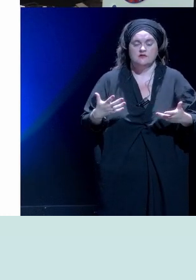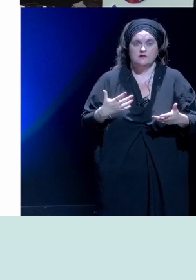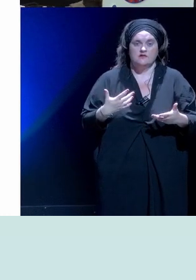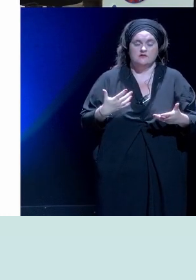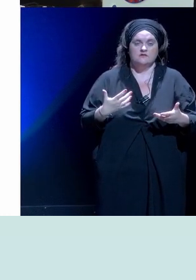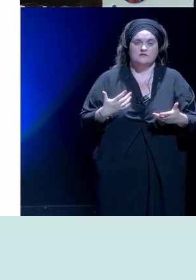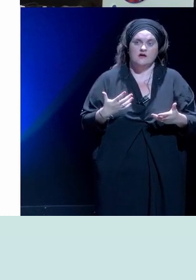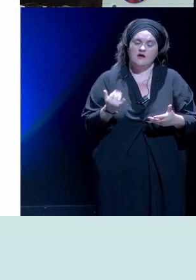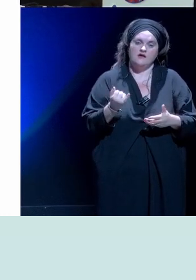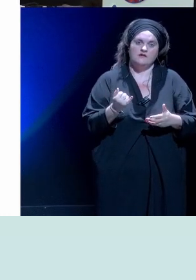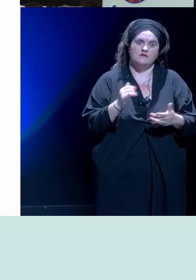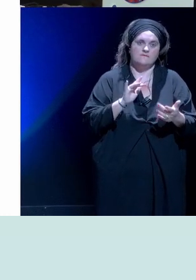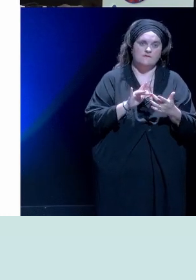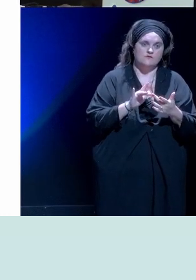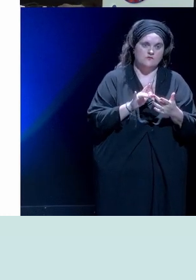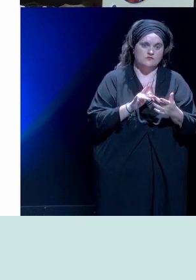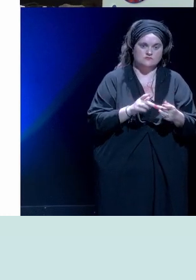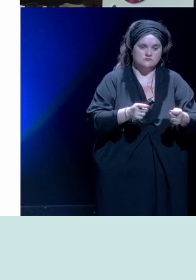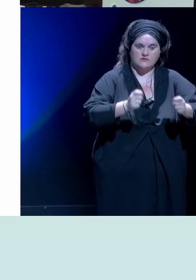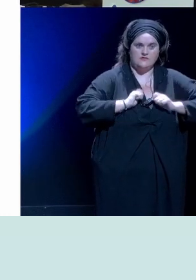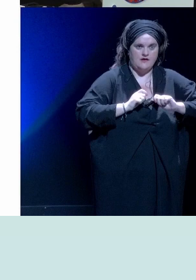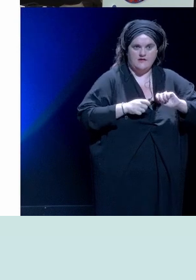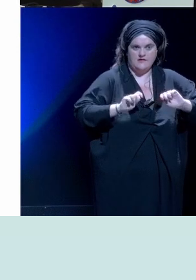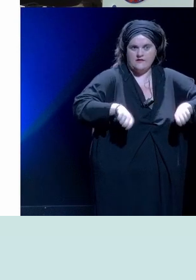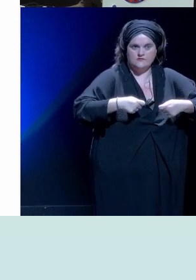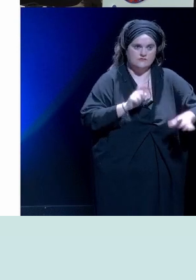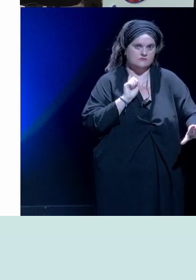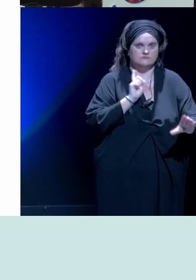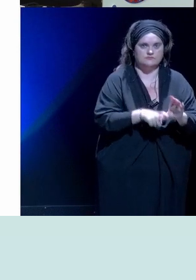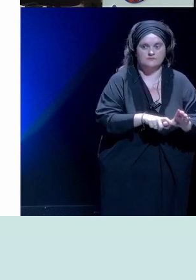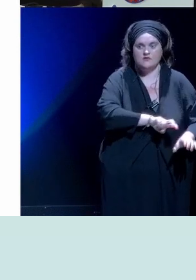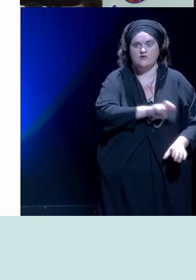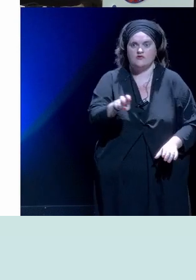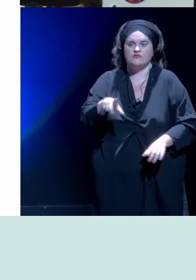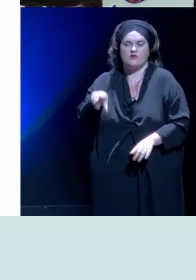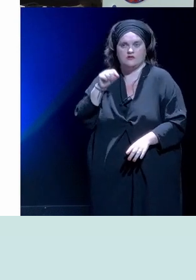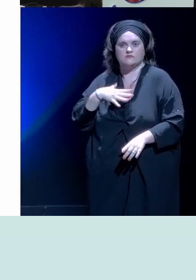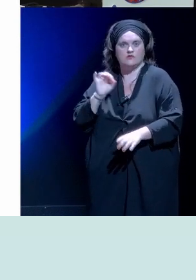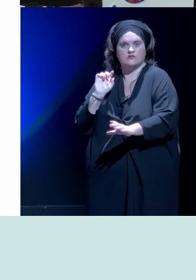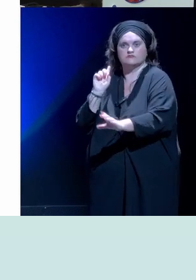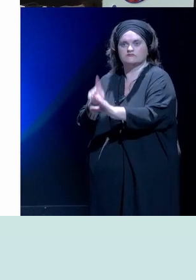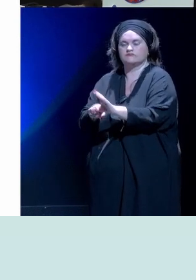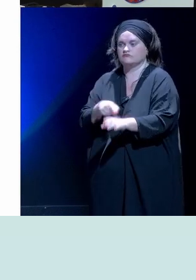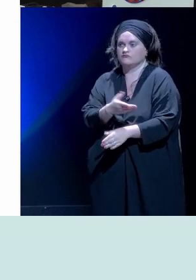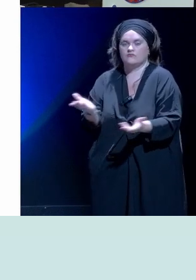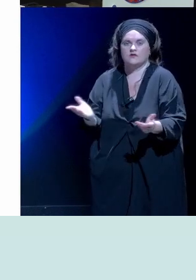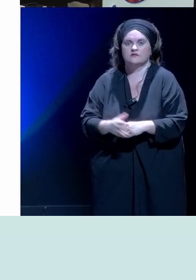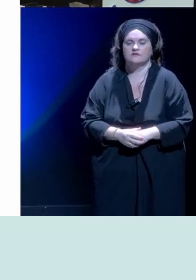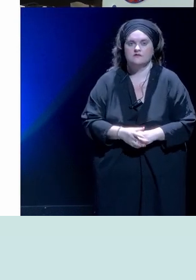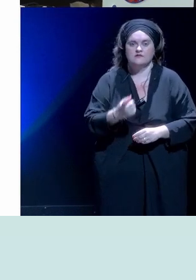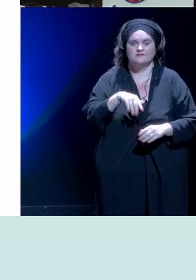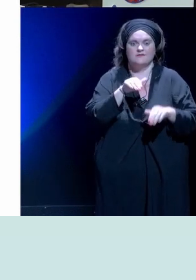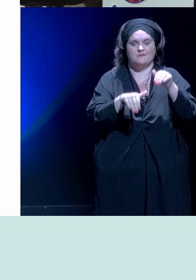vínculos asignados y vínculos contractuales, que están muy relacionados con nuestra